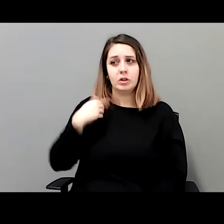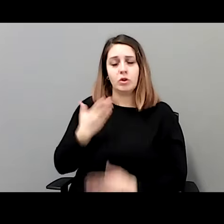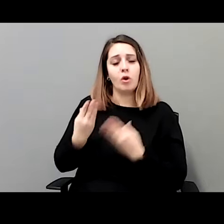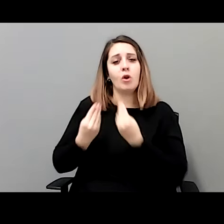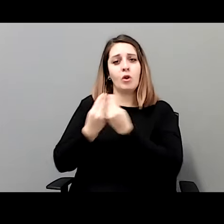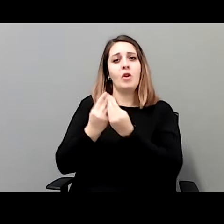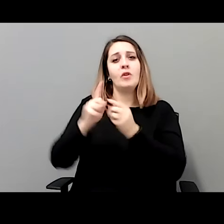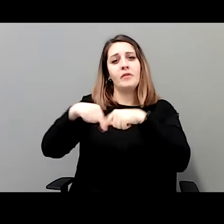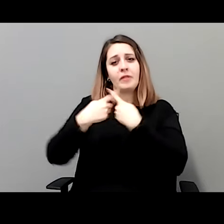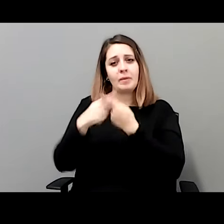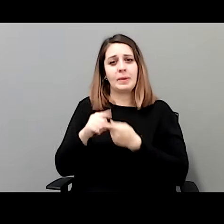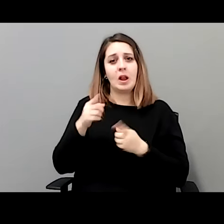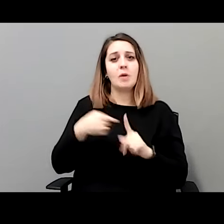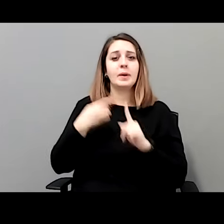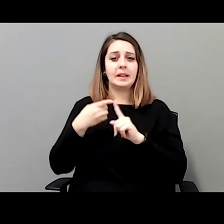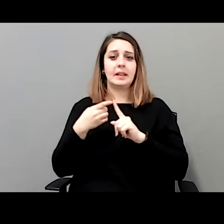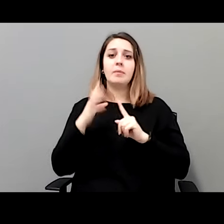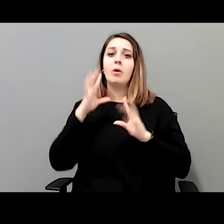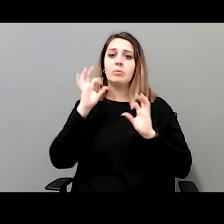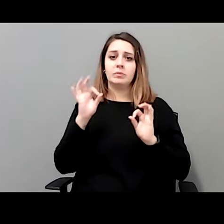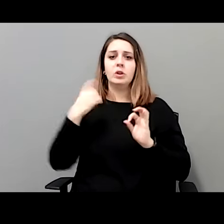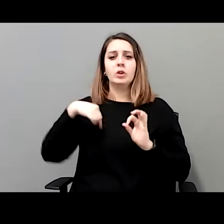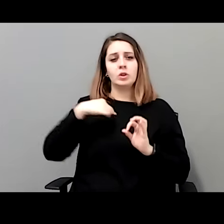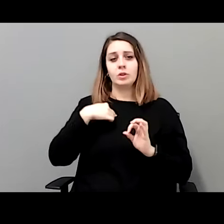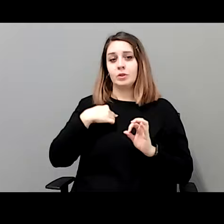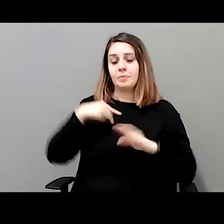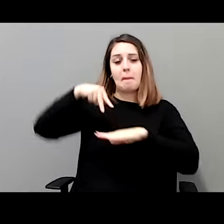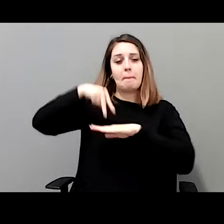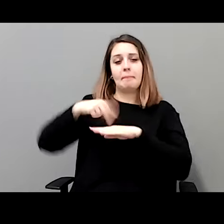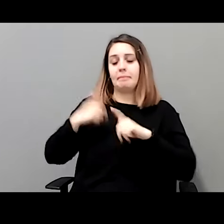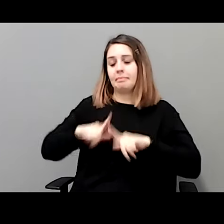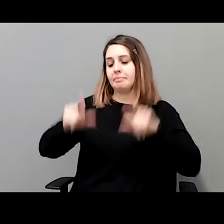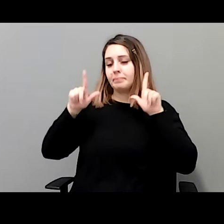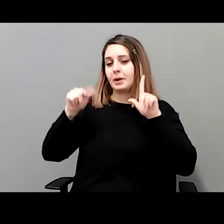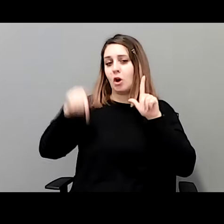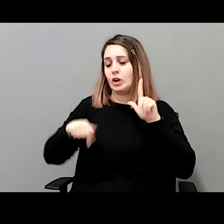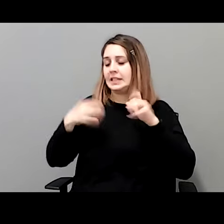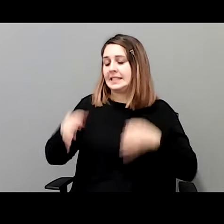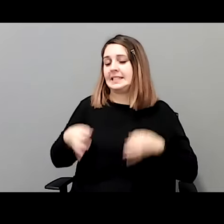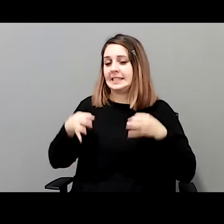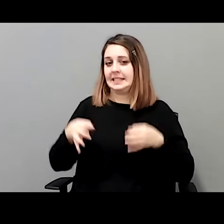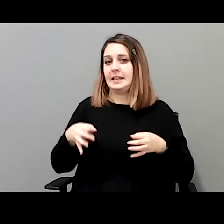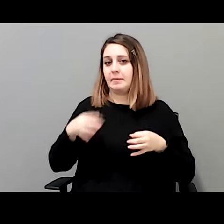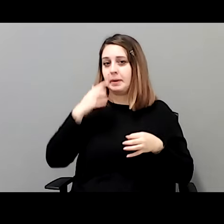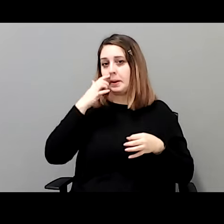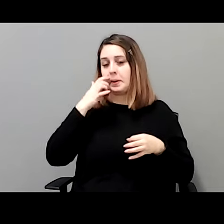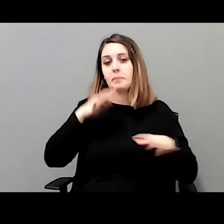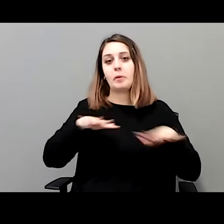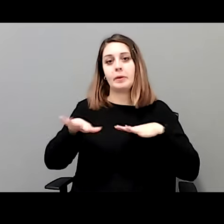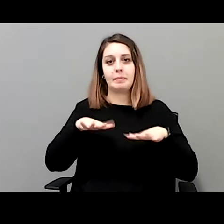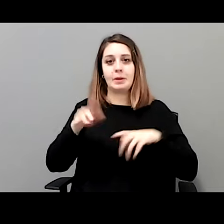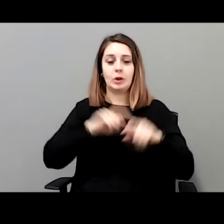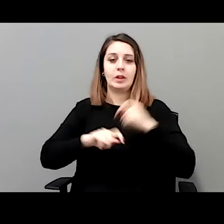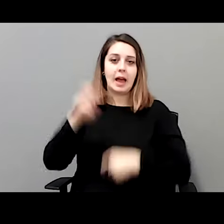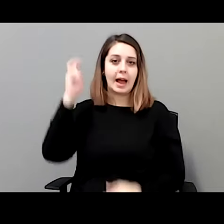su familia y con la idea de que efectivamente la vamos a tener presente hoy y siempre en el movimiento asociativo